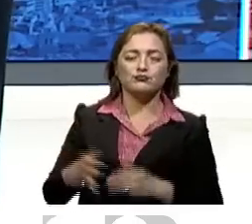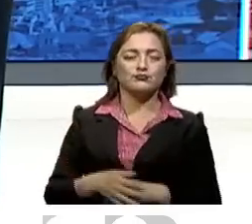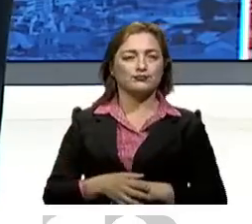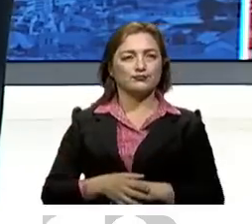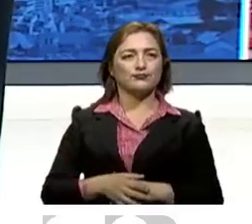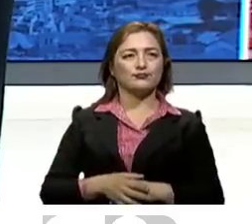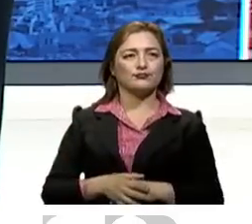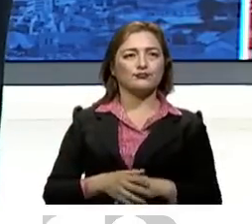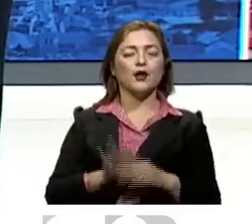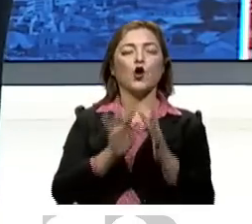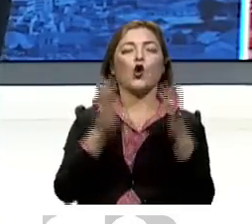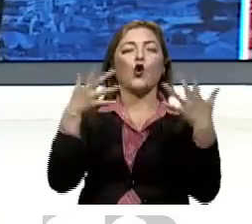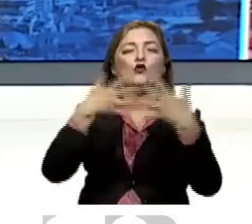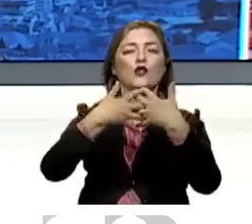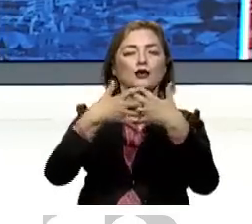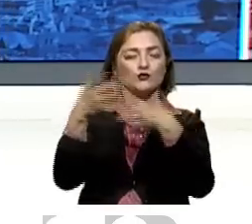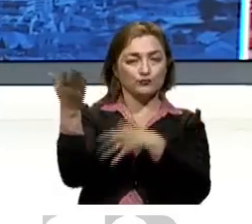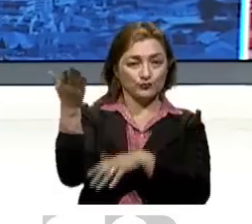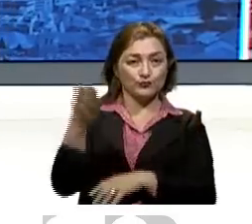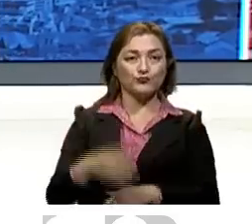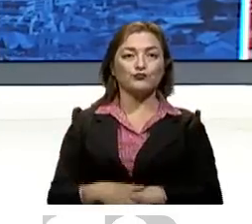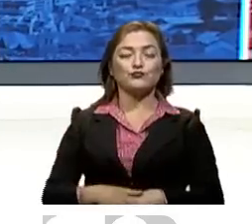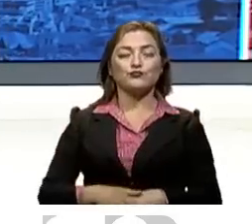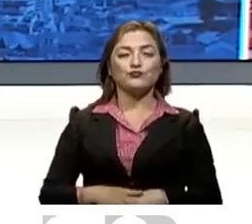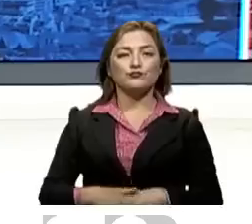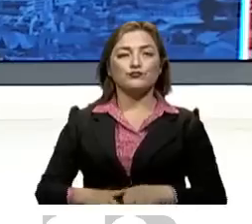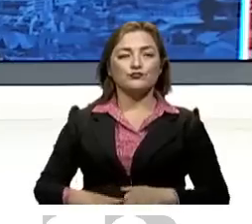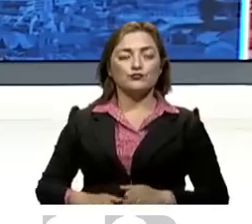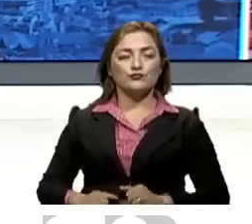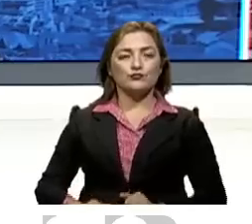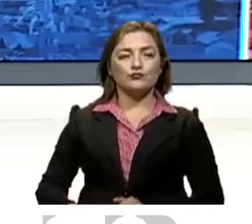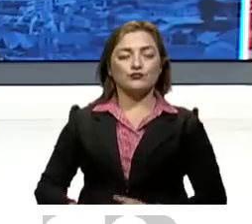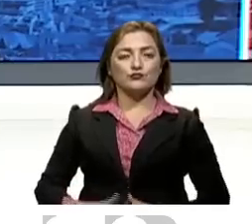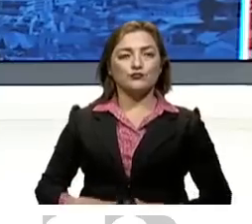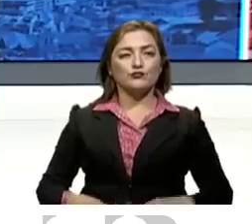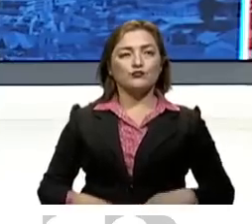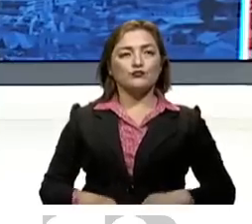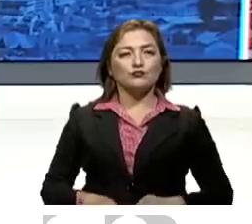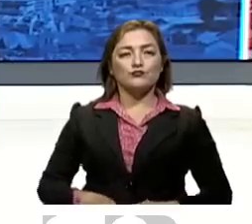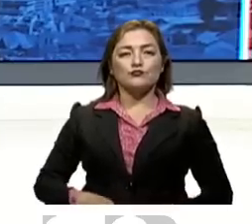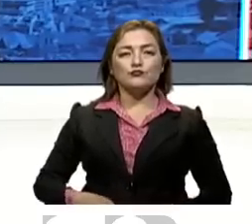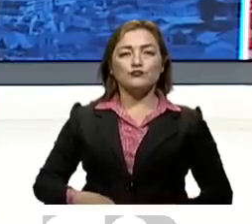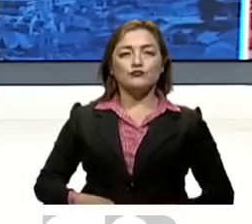Natalie Jiménez se encuentra en ese punto y nos tiene más información al respecto. Nati, adelante, buenos días.